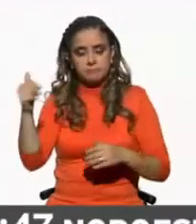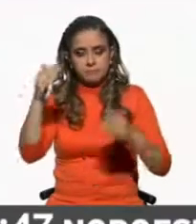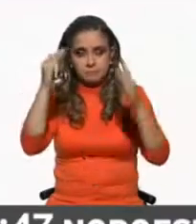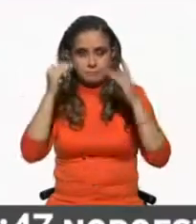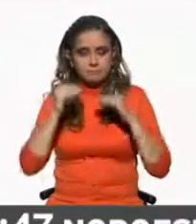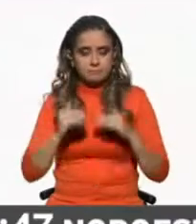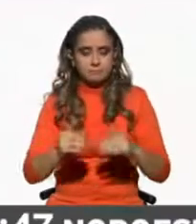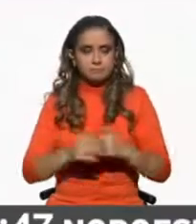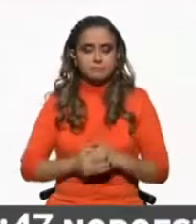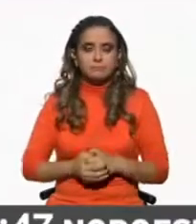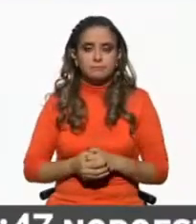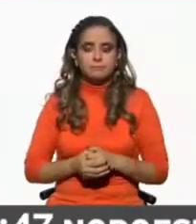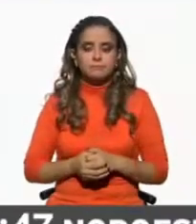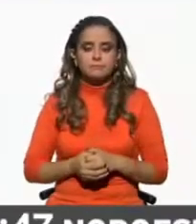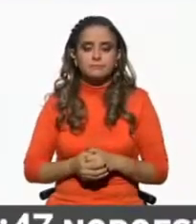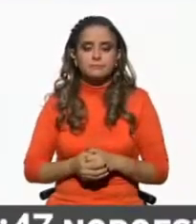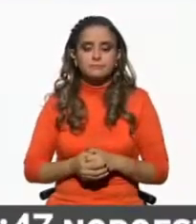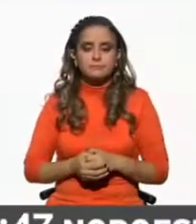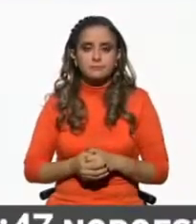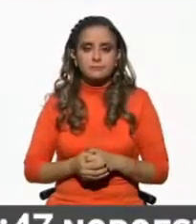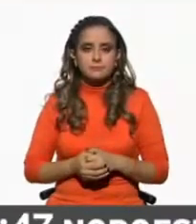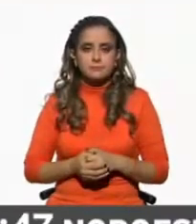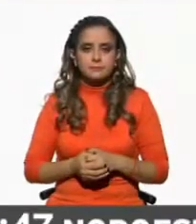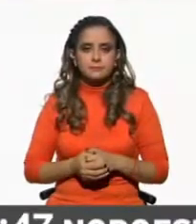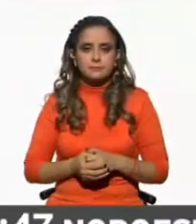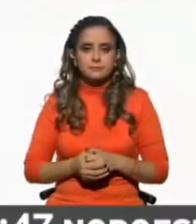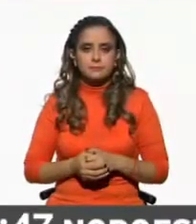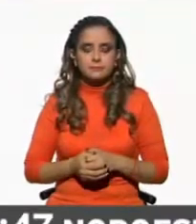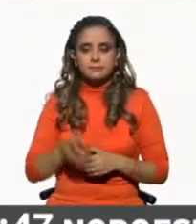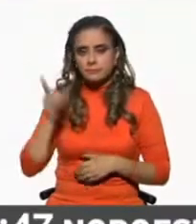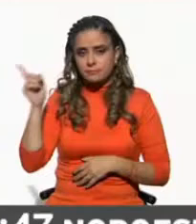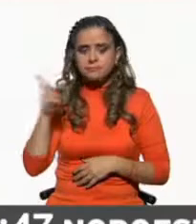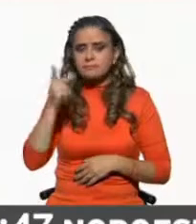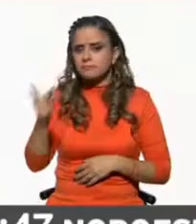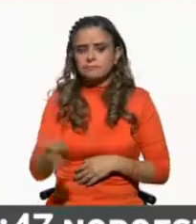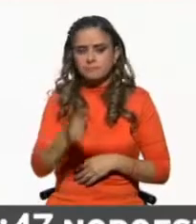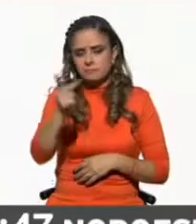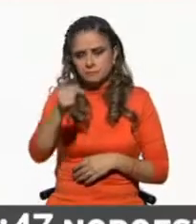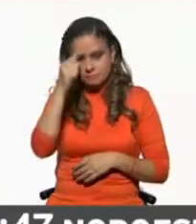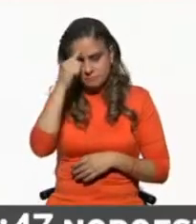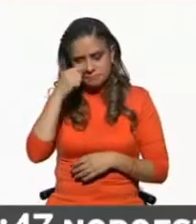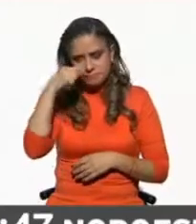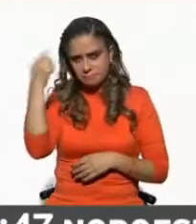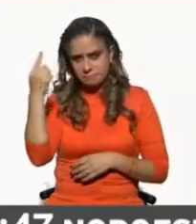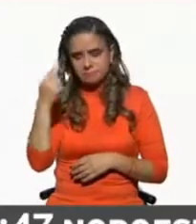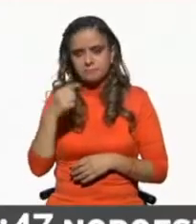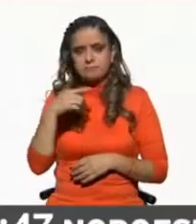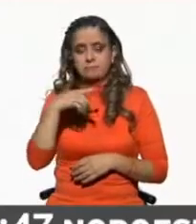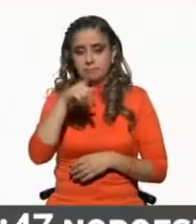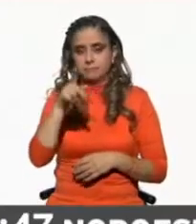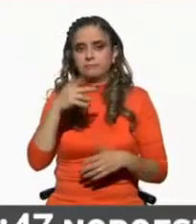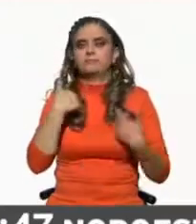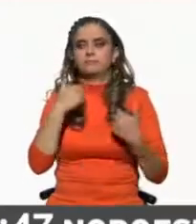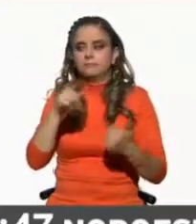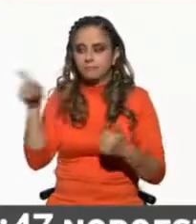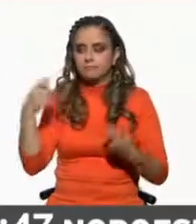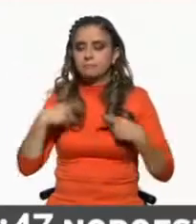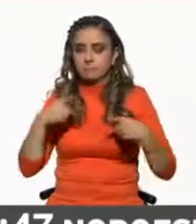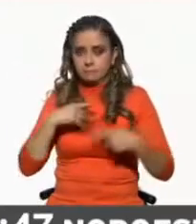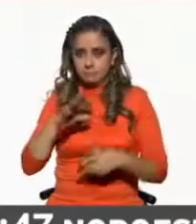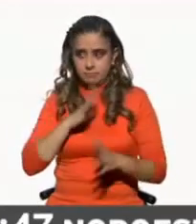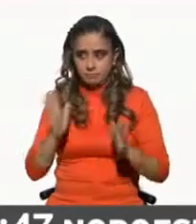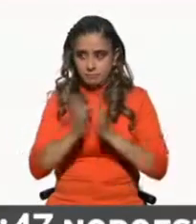este es, digamos, uno que es una pregunta muy sencilla, pero también nos da una idea de qué tan involucrada está la